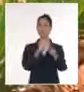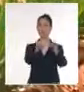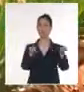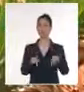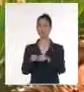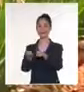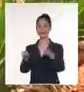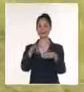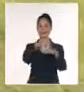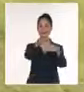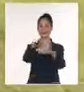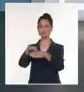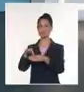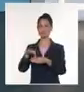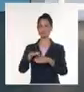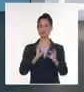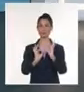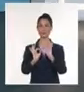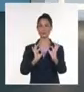de conservación.